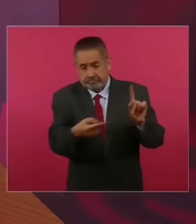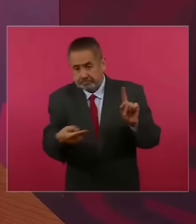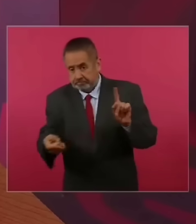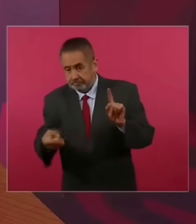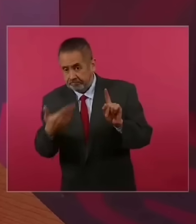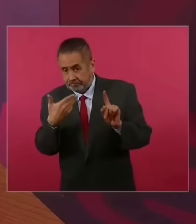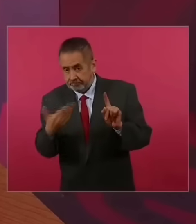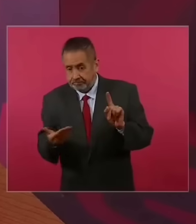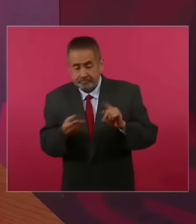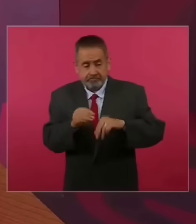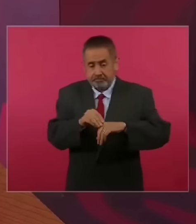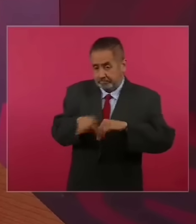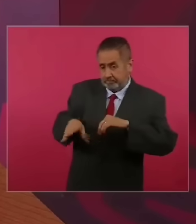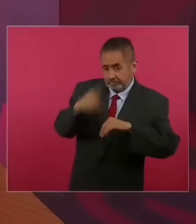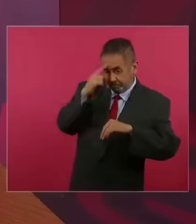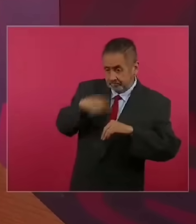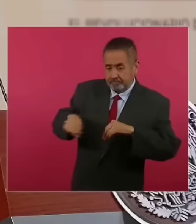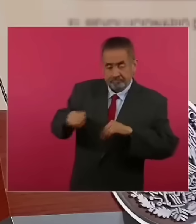salpica a los de abajo.